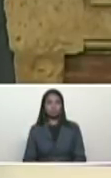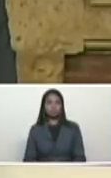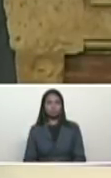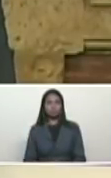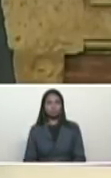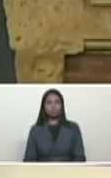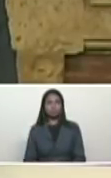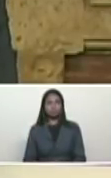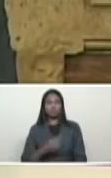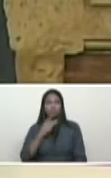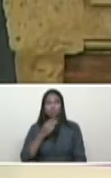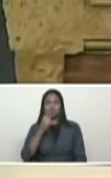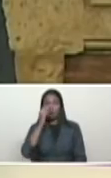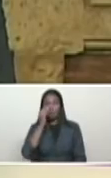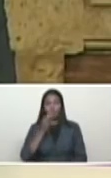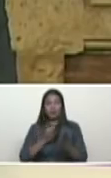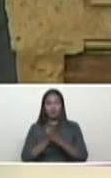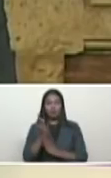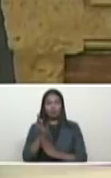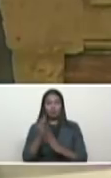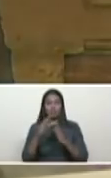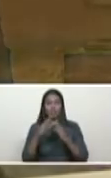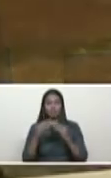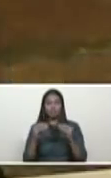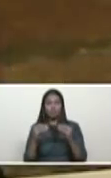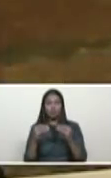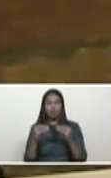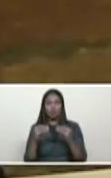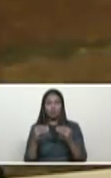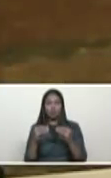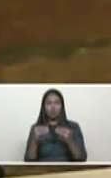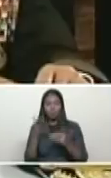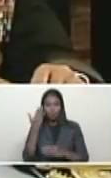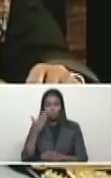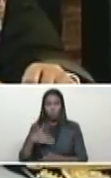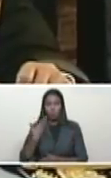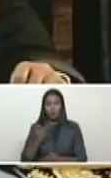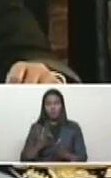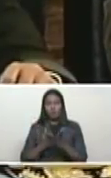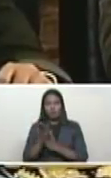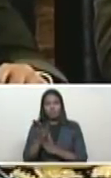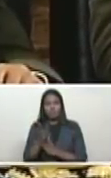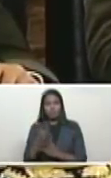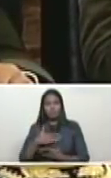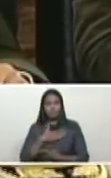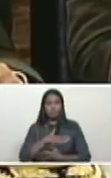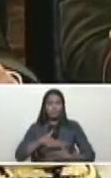hablaba de la lealtad puede haber una lealtad complaciente